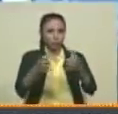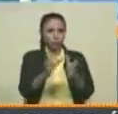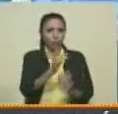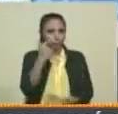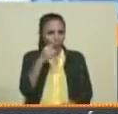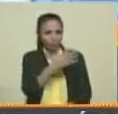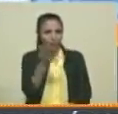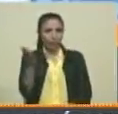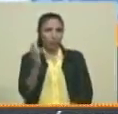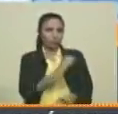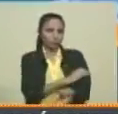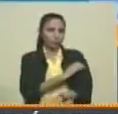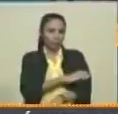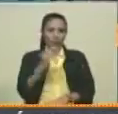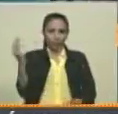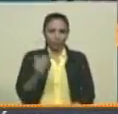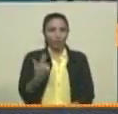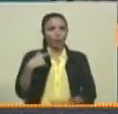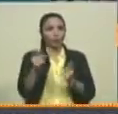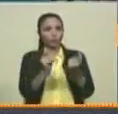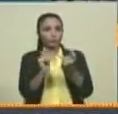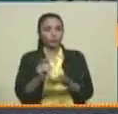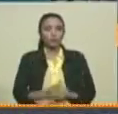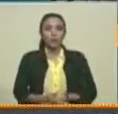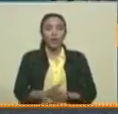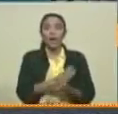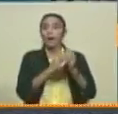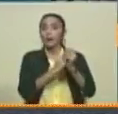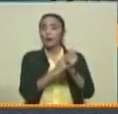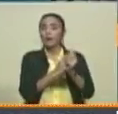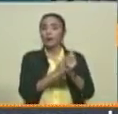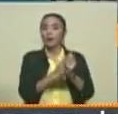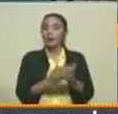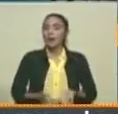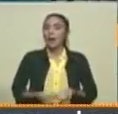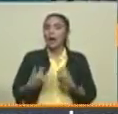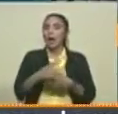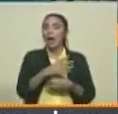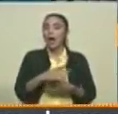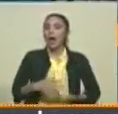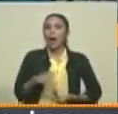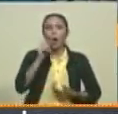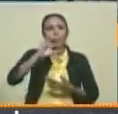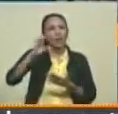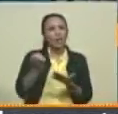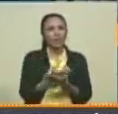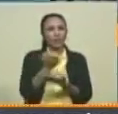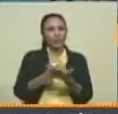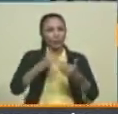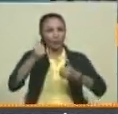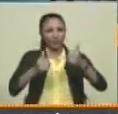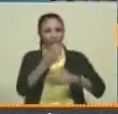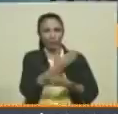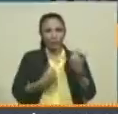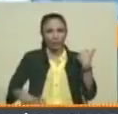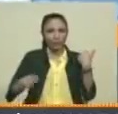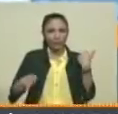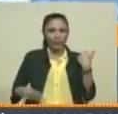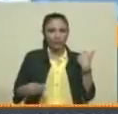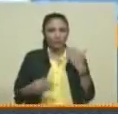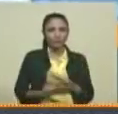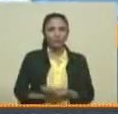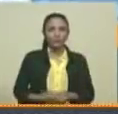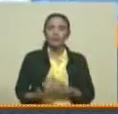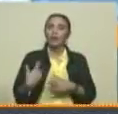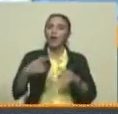¿verdad? He recibido a líderes, al candidato Javier Bertucci, a los partidos